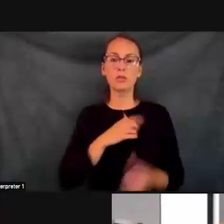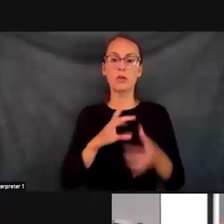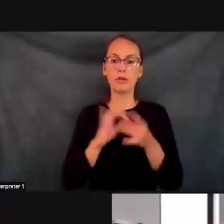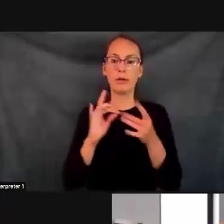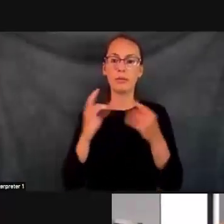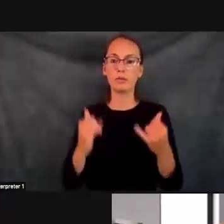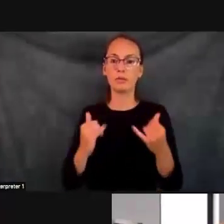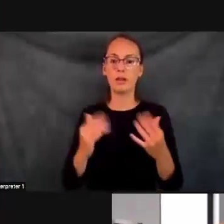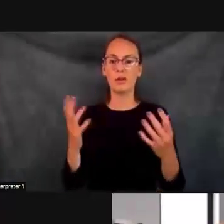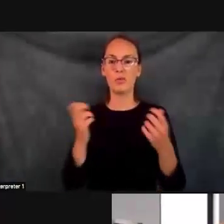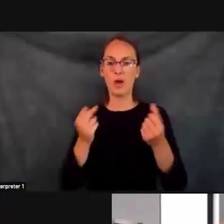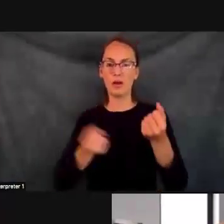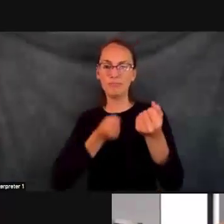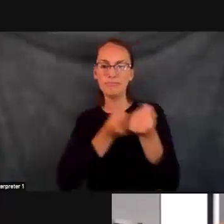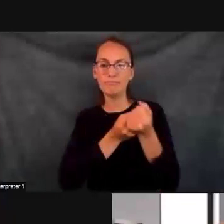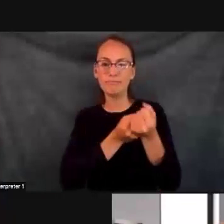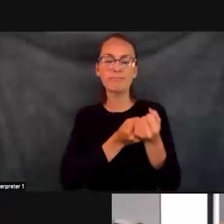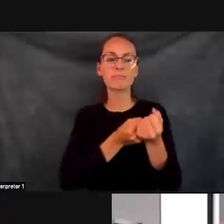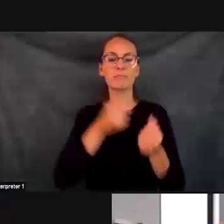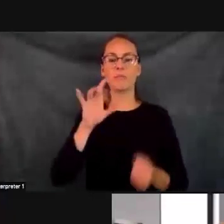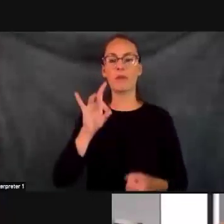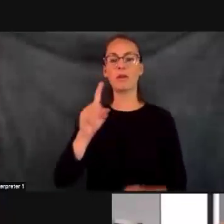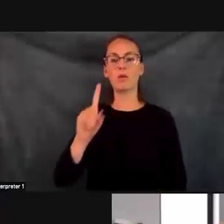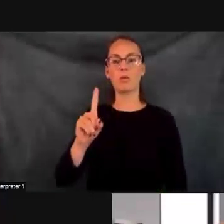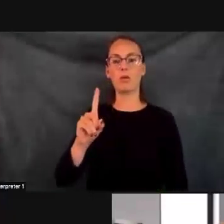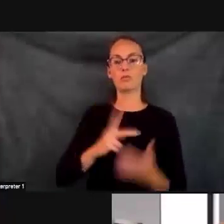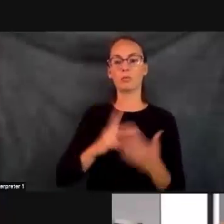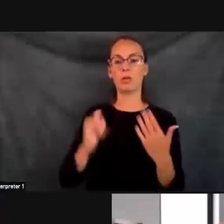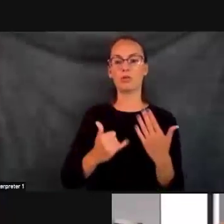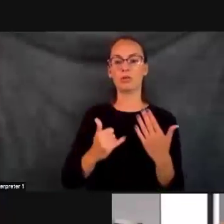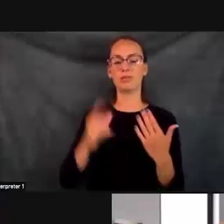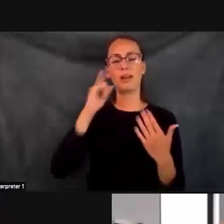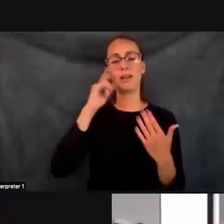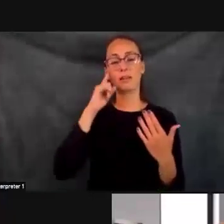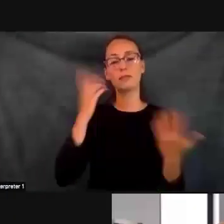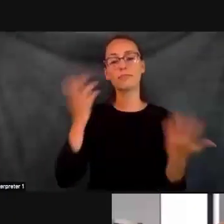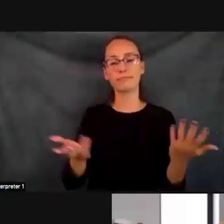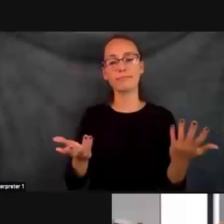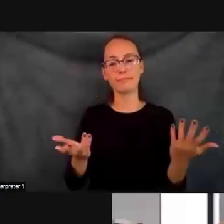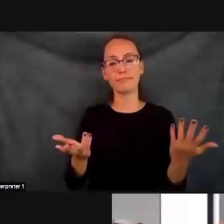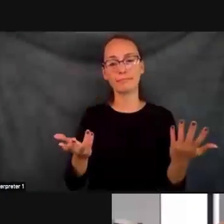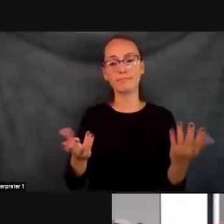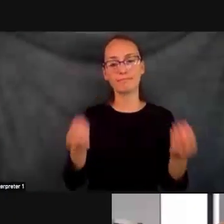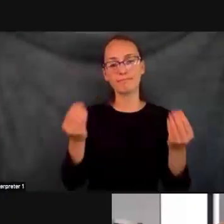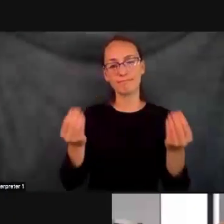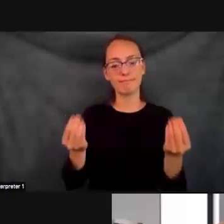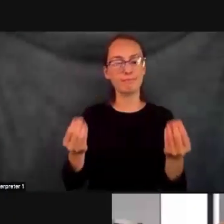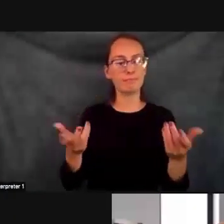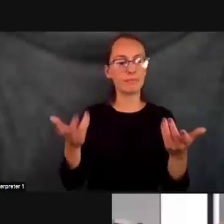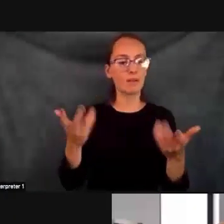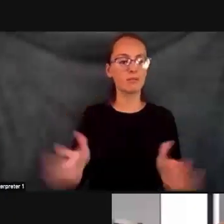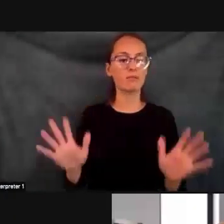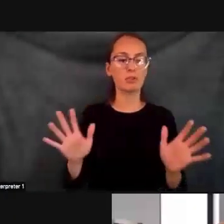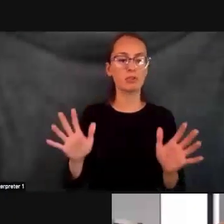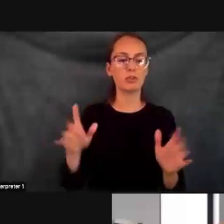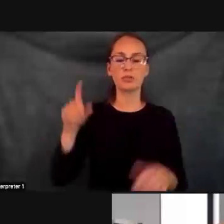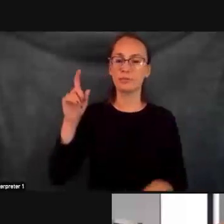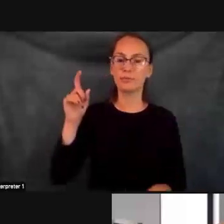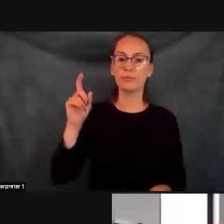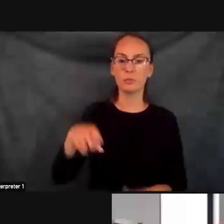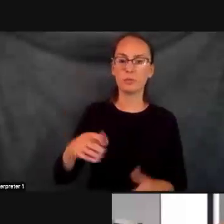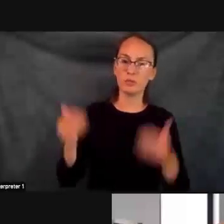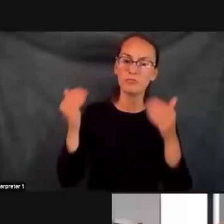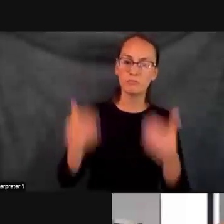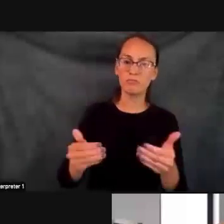Estamos apoyando aquí para apoyar a este proyecto que viene desde hace mucho tiempo.